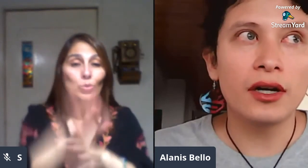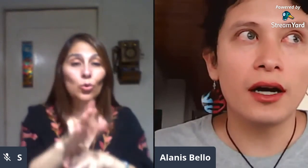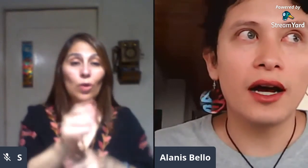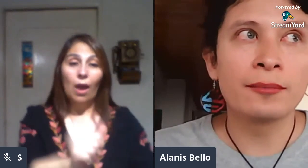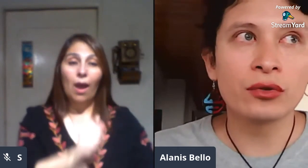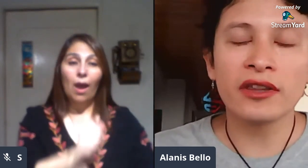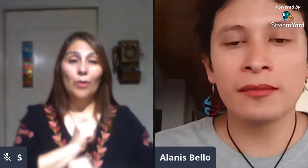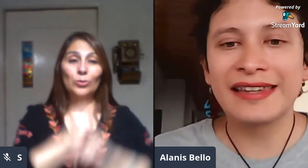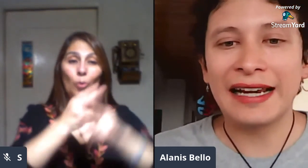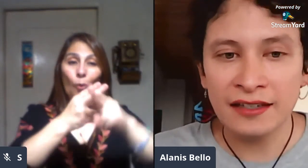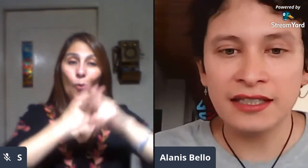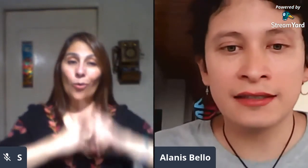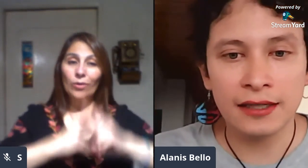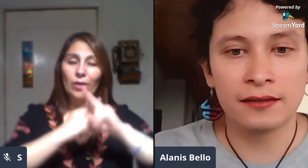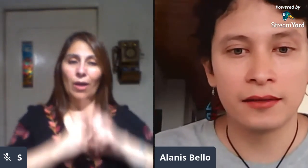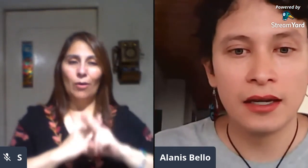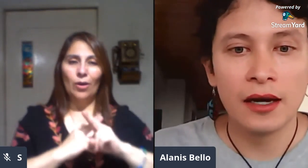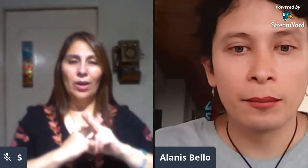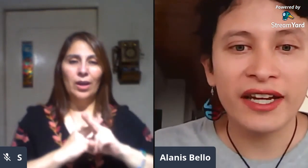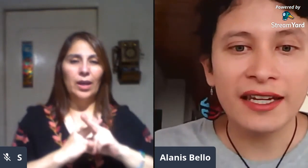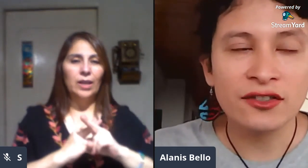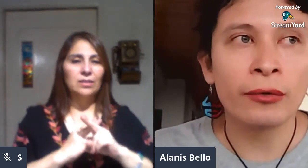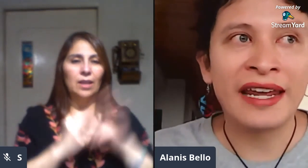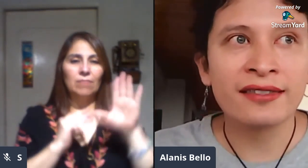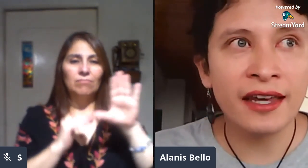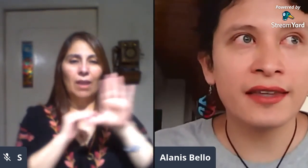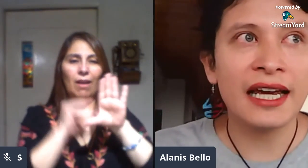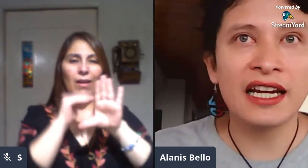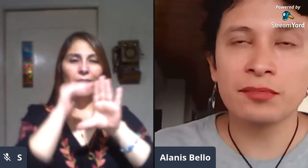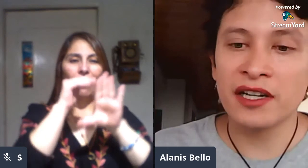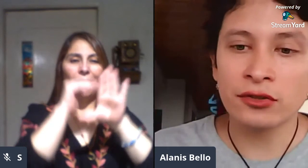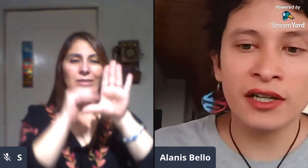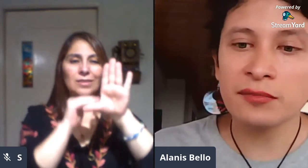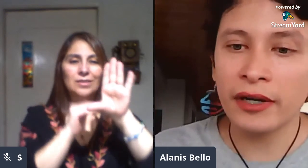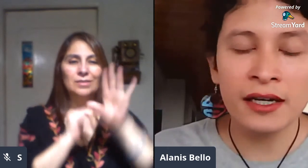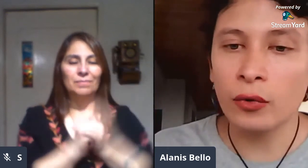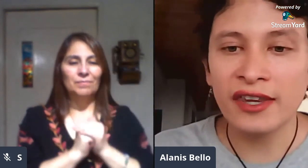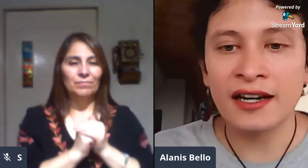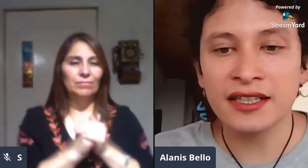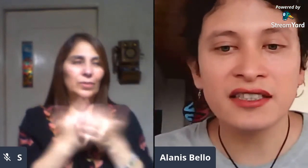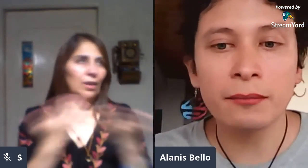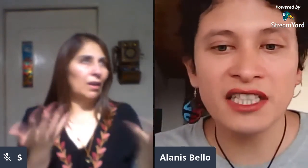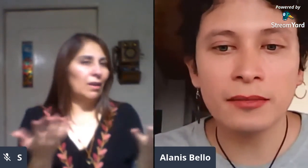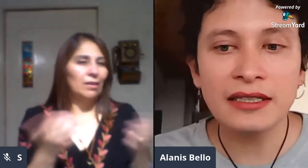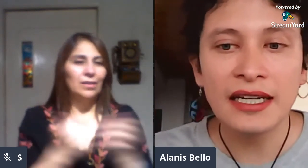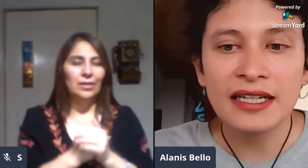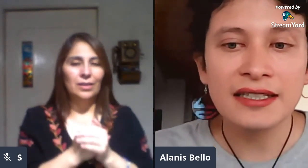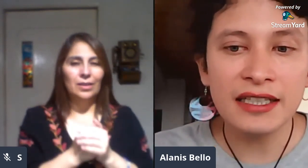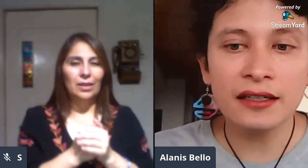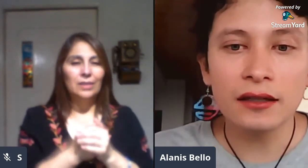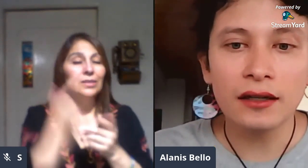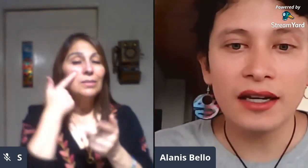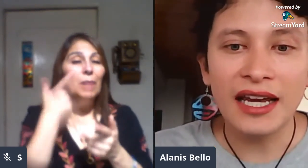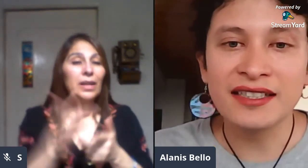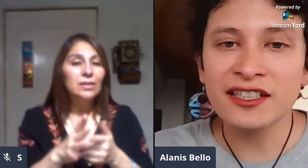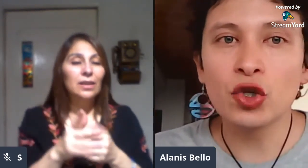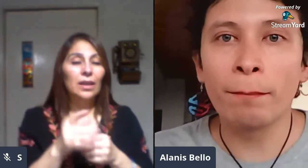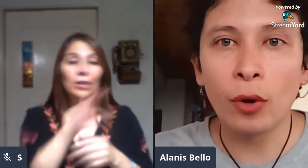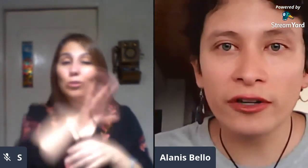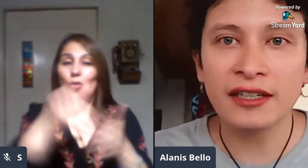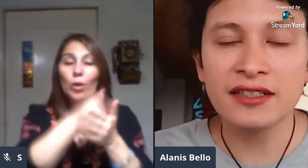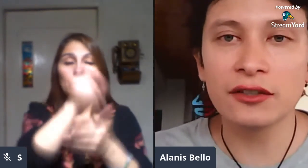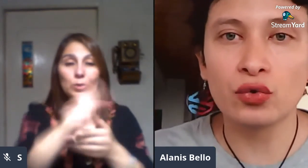discurso absurdamente clasista, porque sobreentiende que las personas pueden cuidarse a sí mismas sin